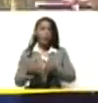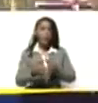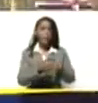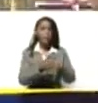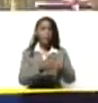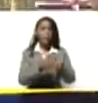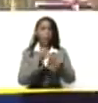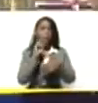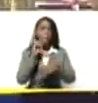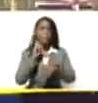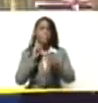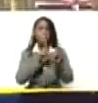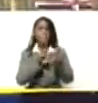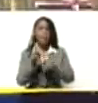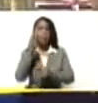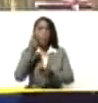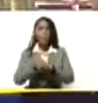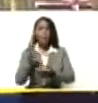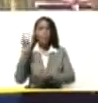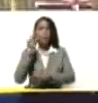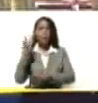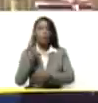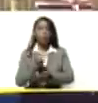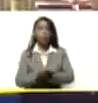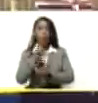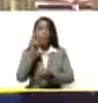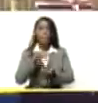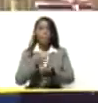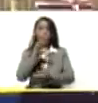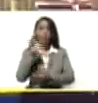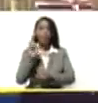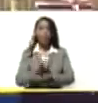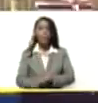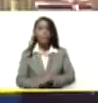plan 2022 2030